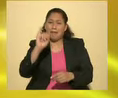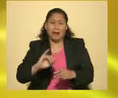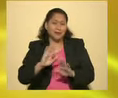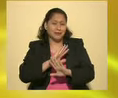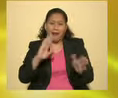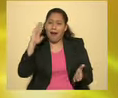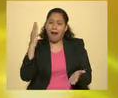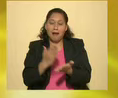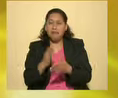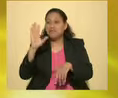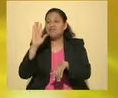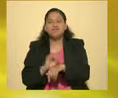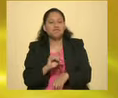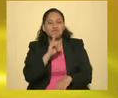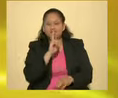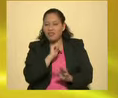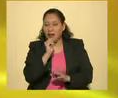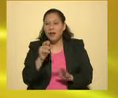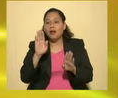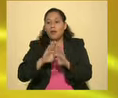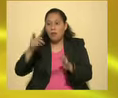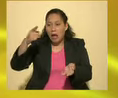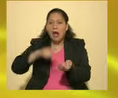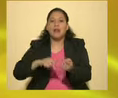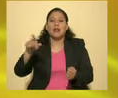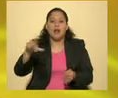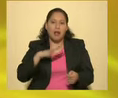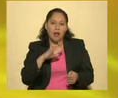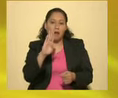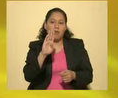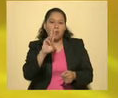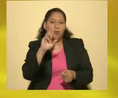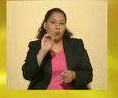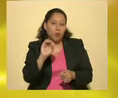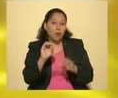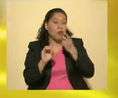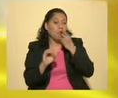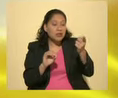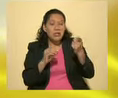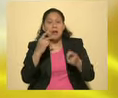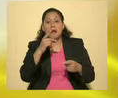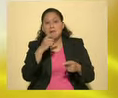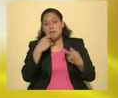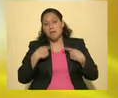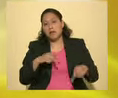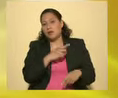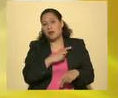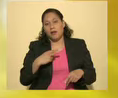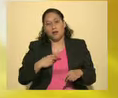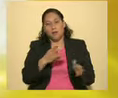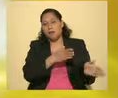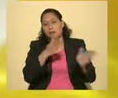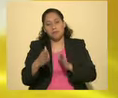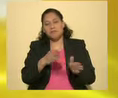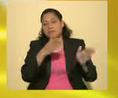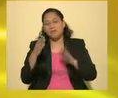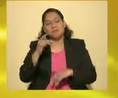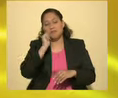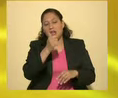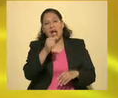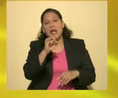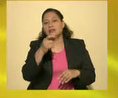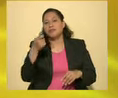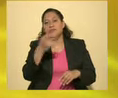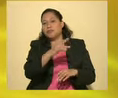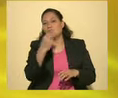autorizar. No te lo van a autorizar porque estás en el buró de crédito o dicen que eres un pagador moroso. Entonces sí hay que...